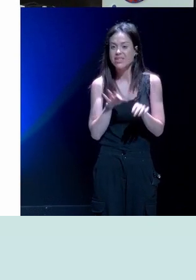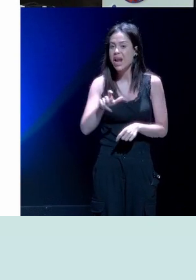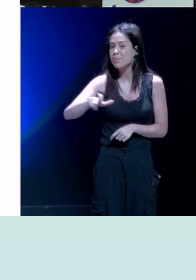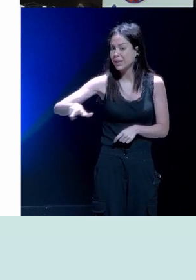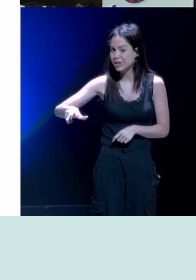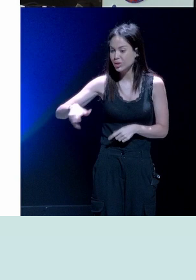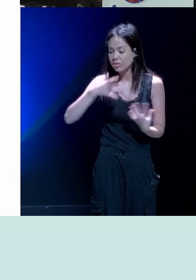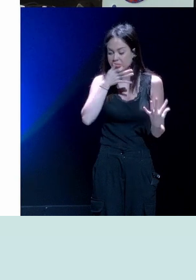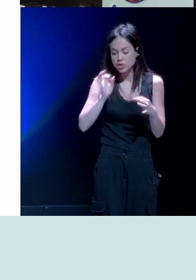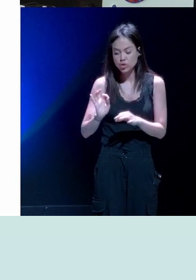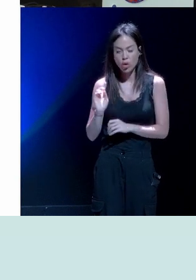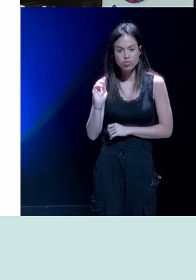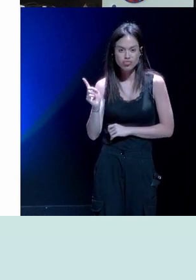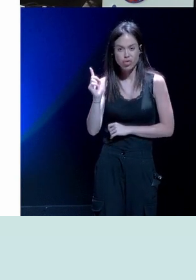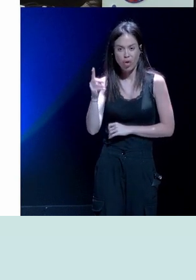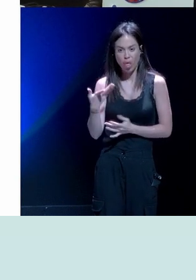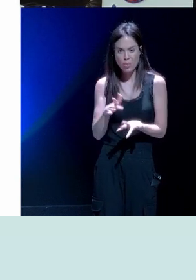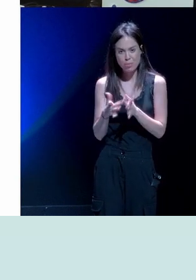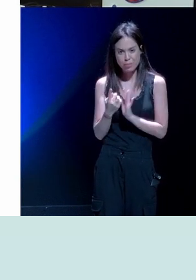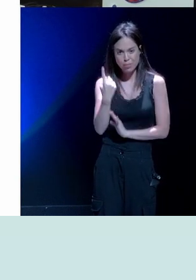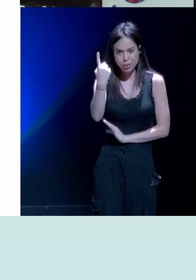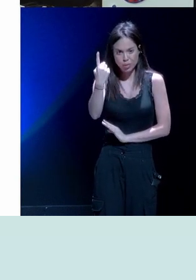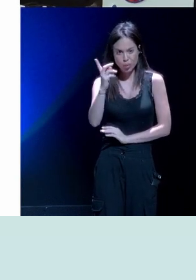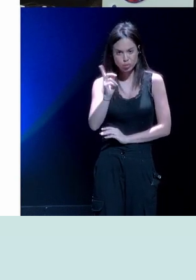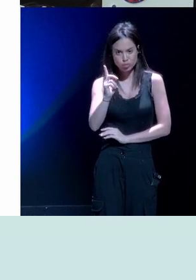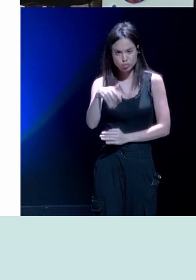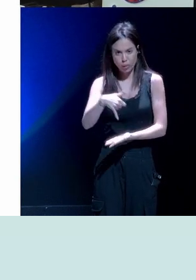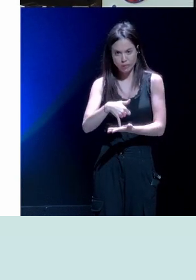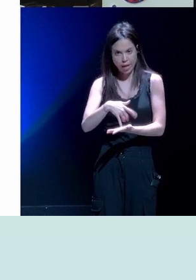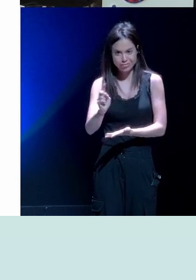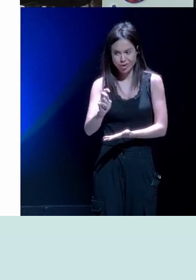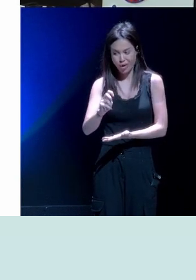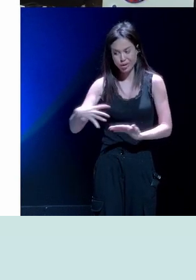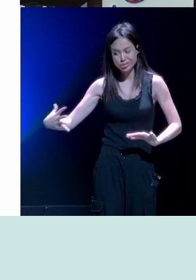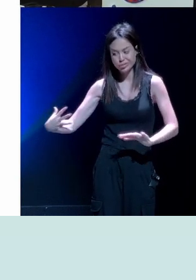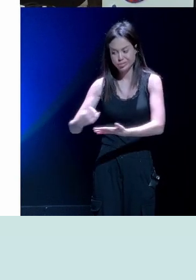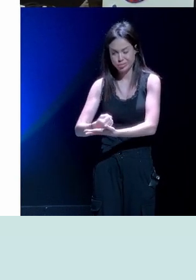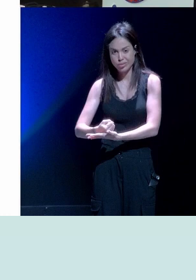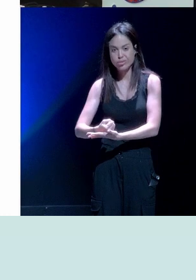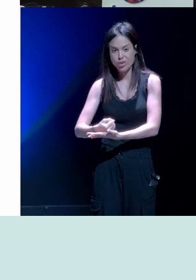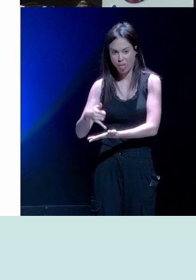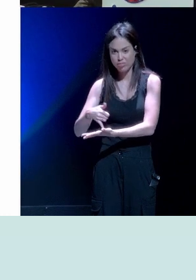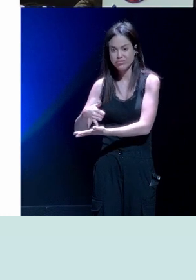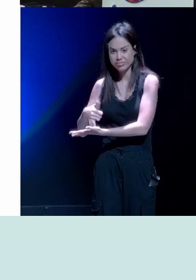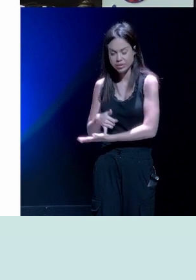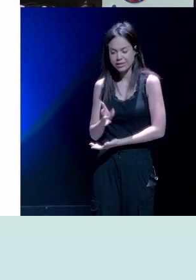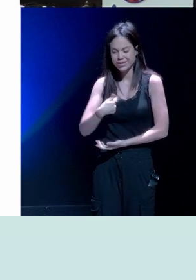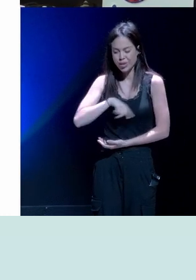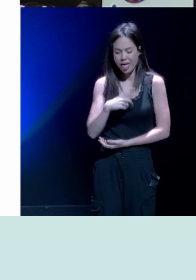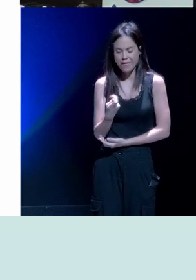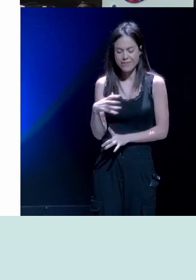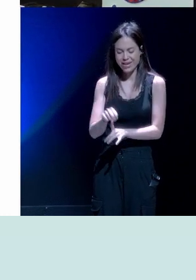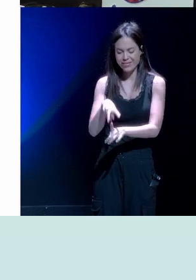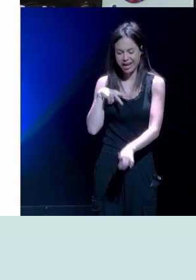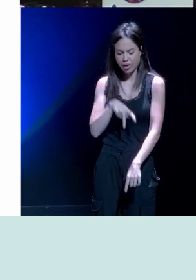simplemente frágiles en un tipo de vínculo, sino en varios. Y hay que tenerlos en cuenta todos. Hay que tener un enfoque lo más global posible de